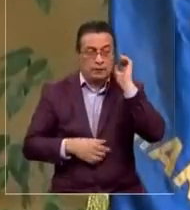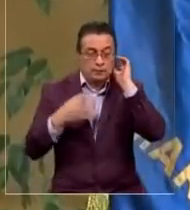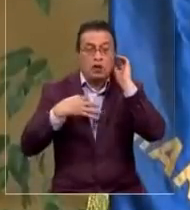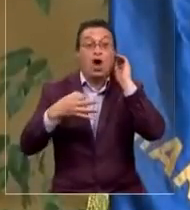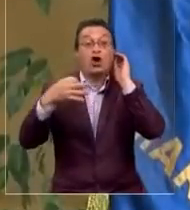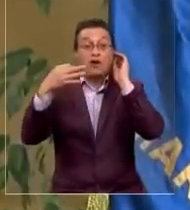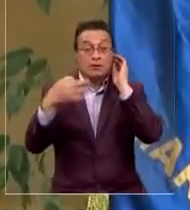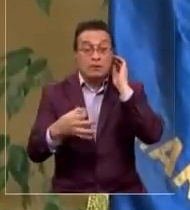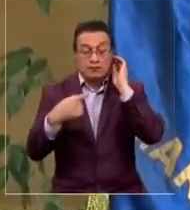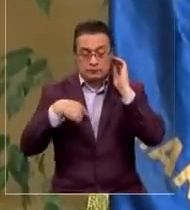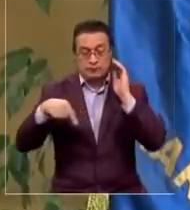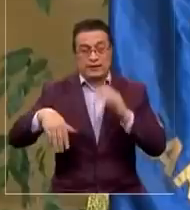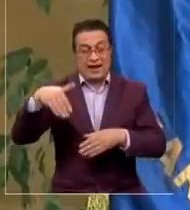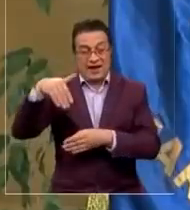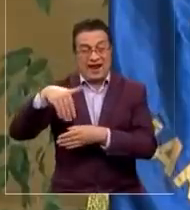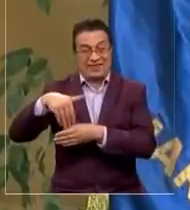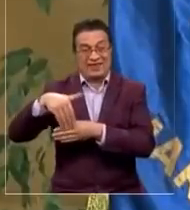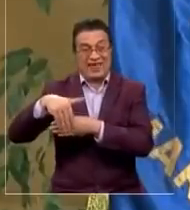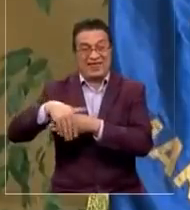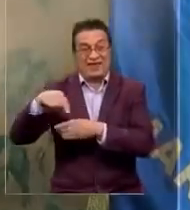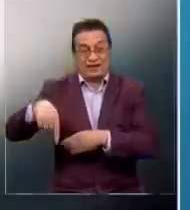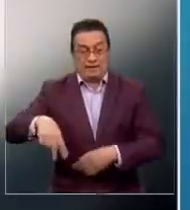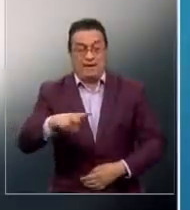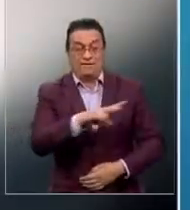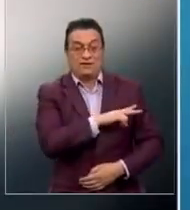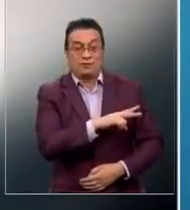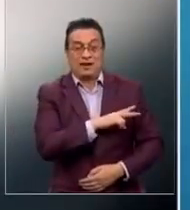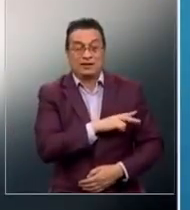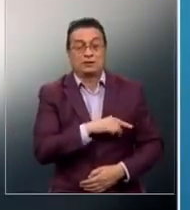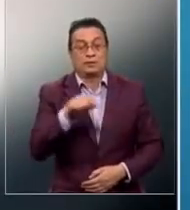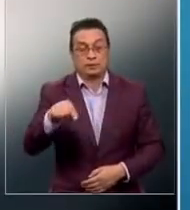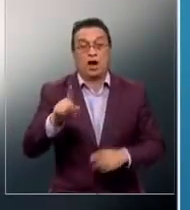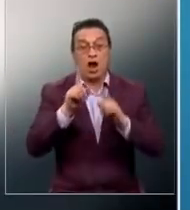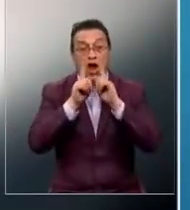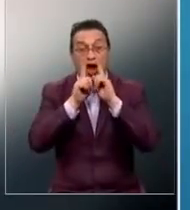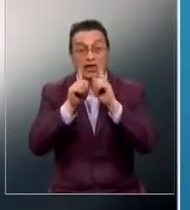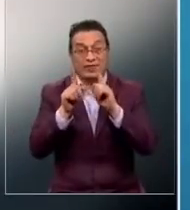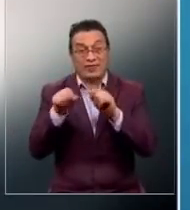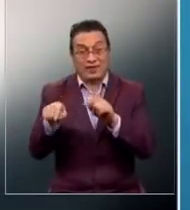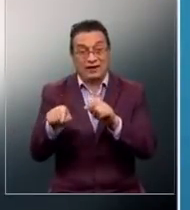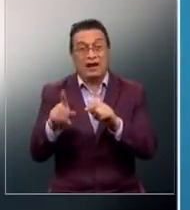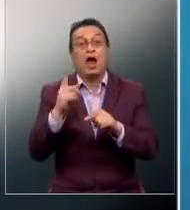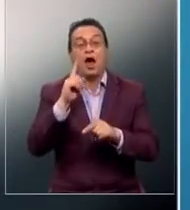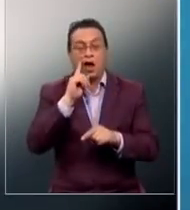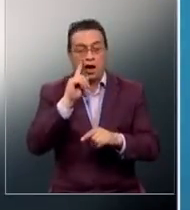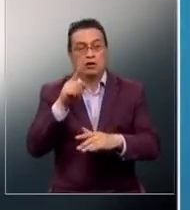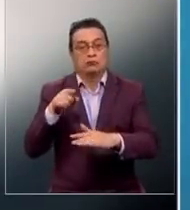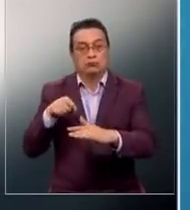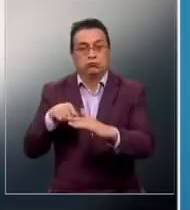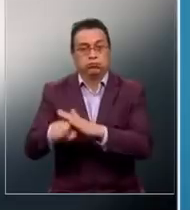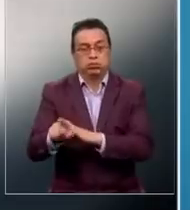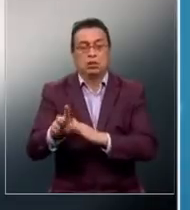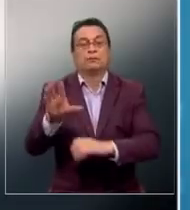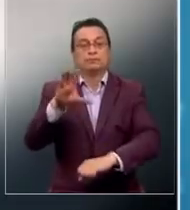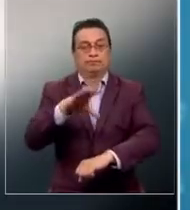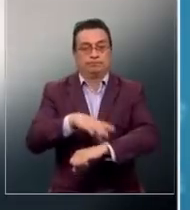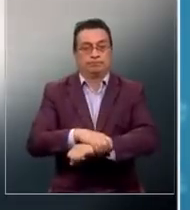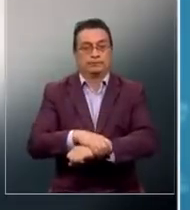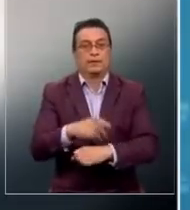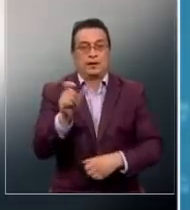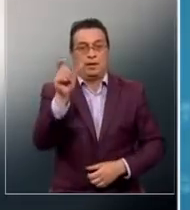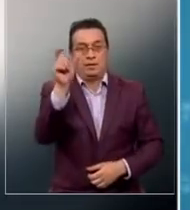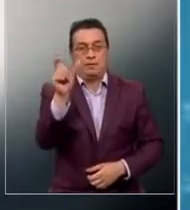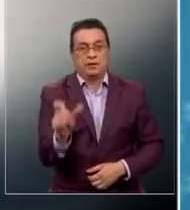Debemos confirmar que en horas de la tarde aquí en Valparaíso, en una hospedería, ha sido detenida